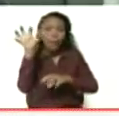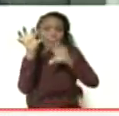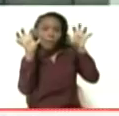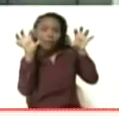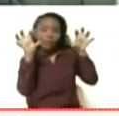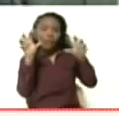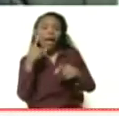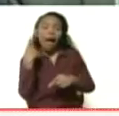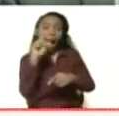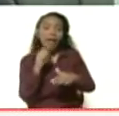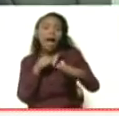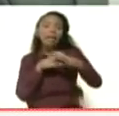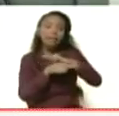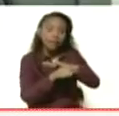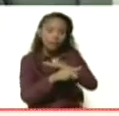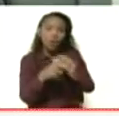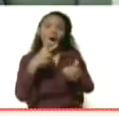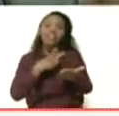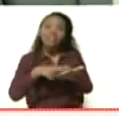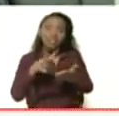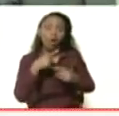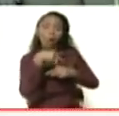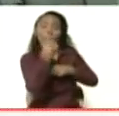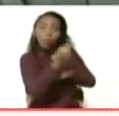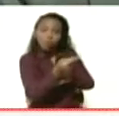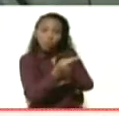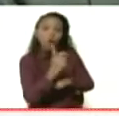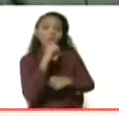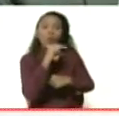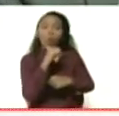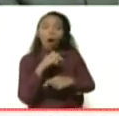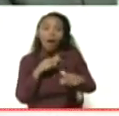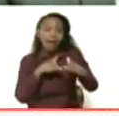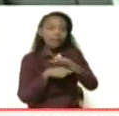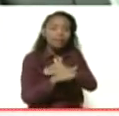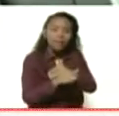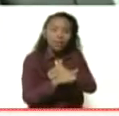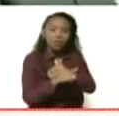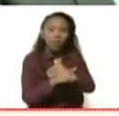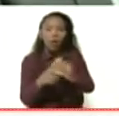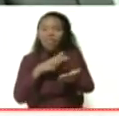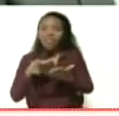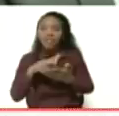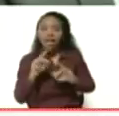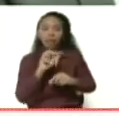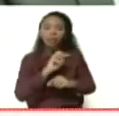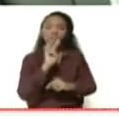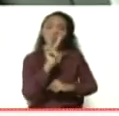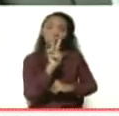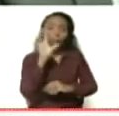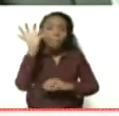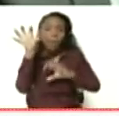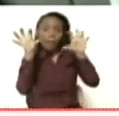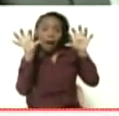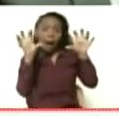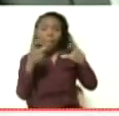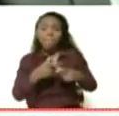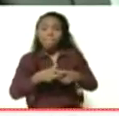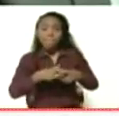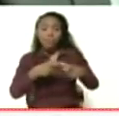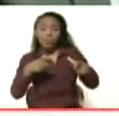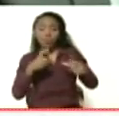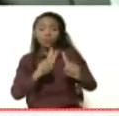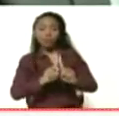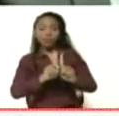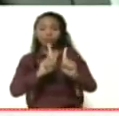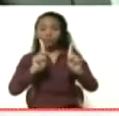tiene acceso a divisas y otro país que no tiene acceso a divisas, y que estos dos países son cada vez más